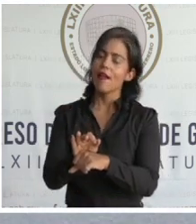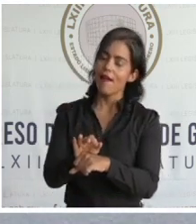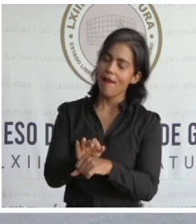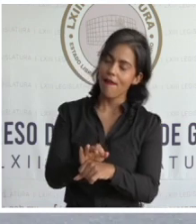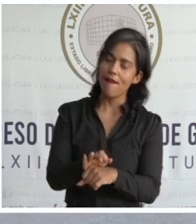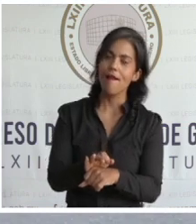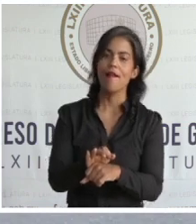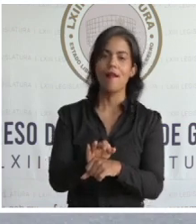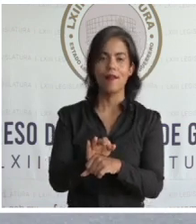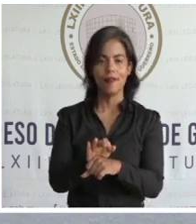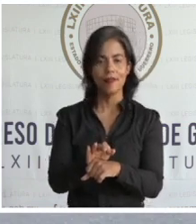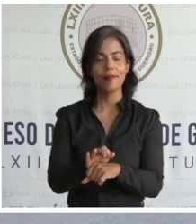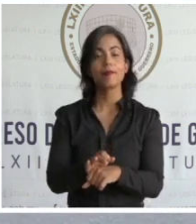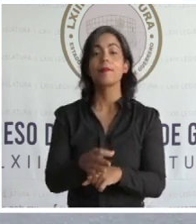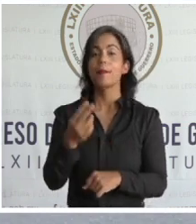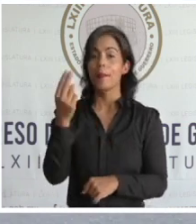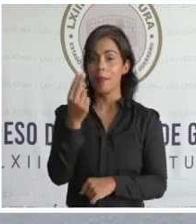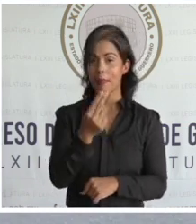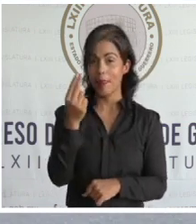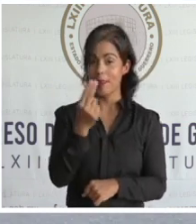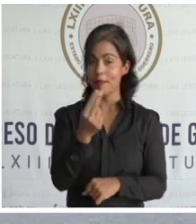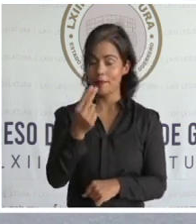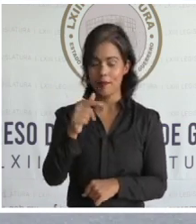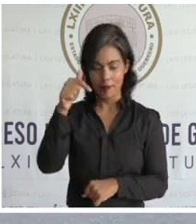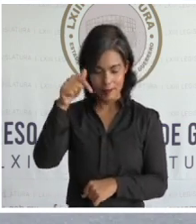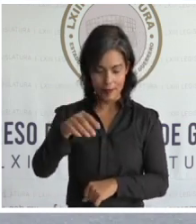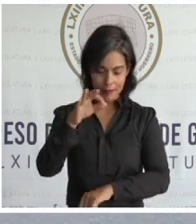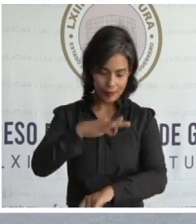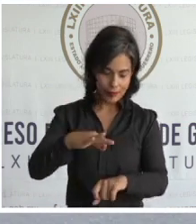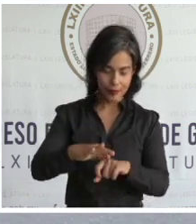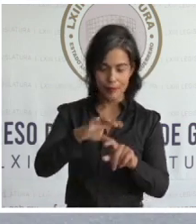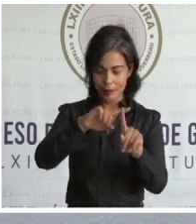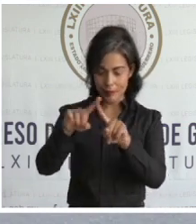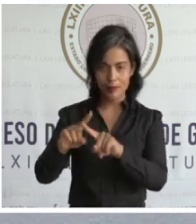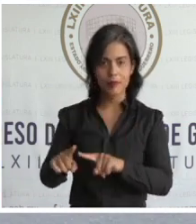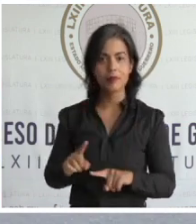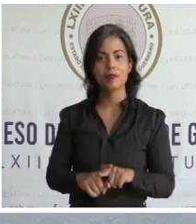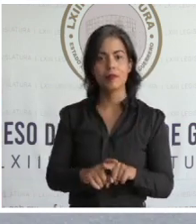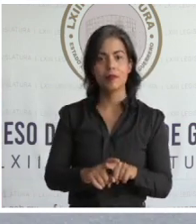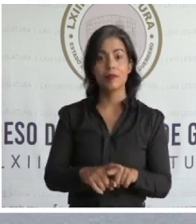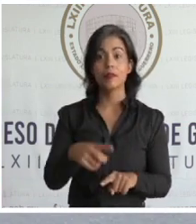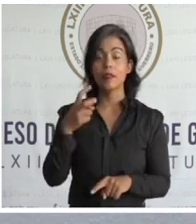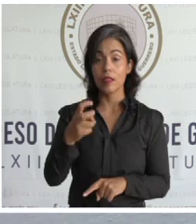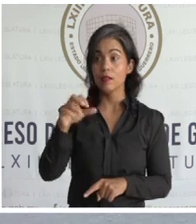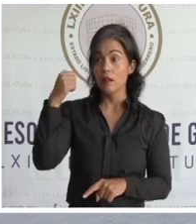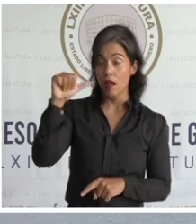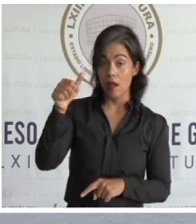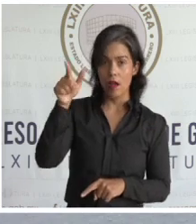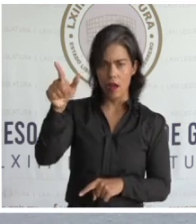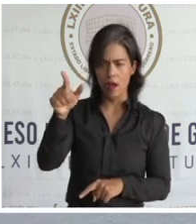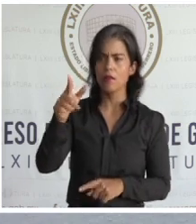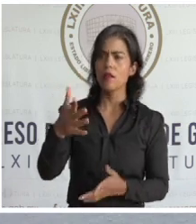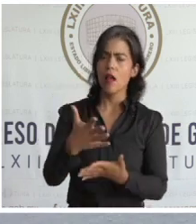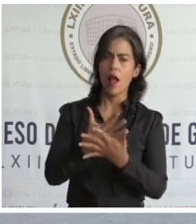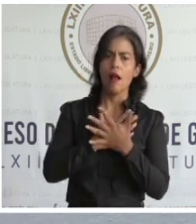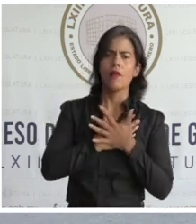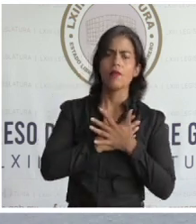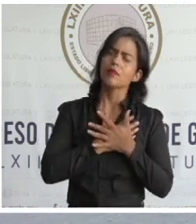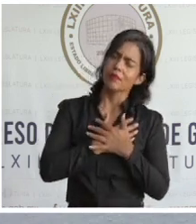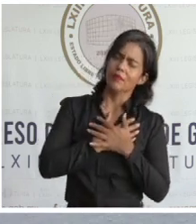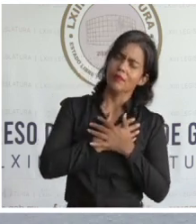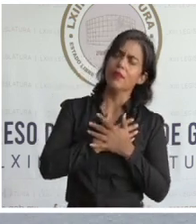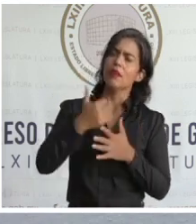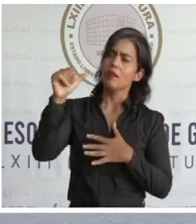nuestro municipio debe cambiar radicalmente. Amar Acapulco significa tener la convicción